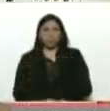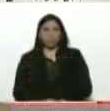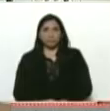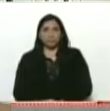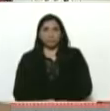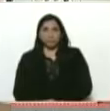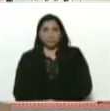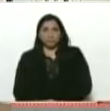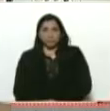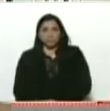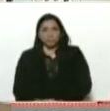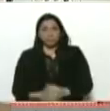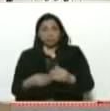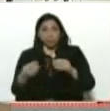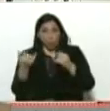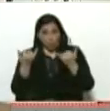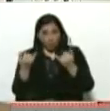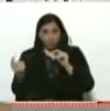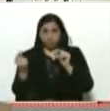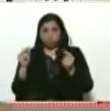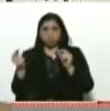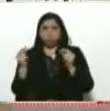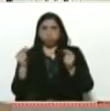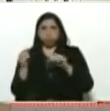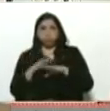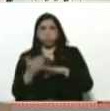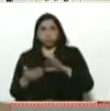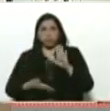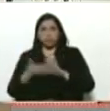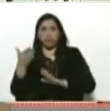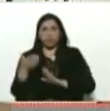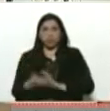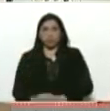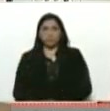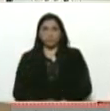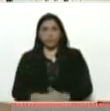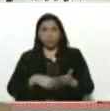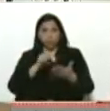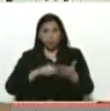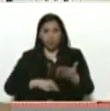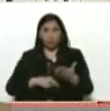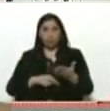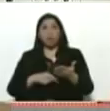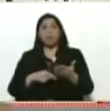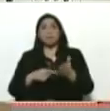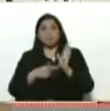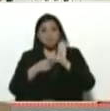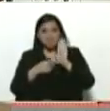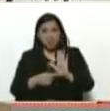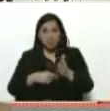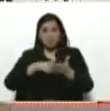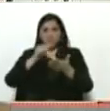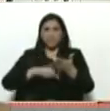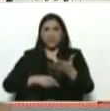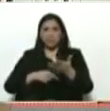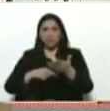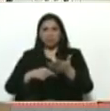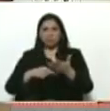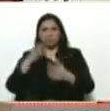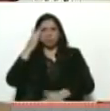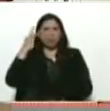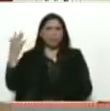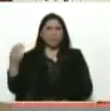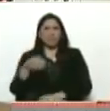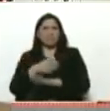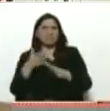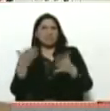A estas alturas, está en pleno debate, porque salió el contrato, salieron las firmas, y adivinen qué, sorpresa, Juanito